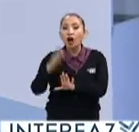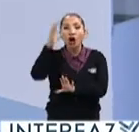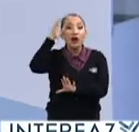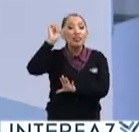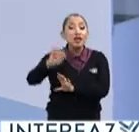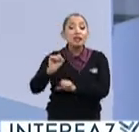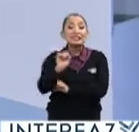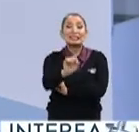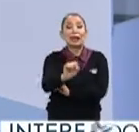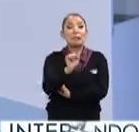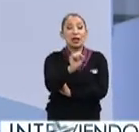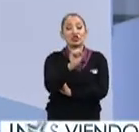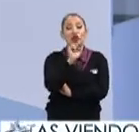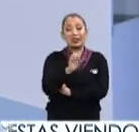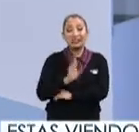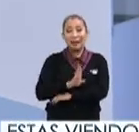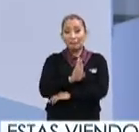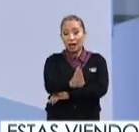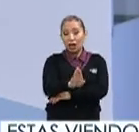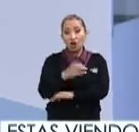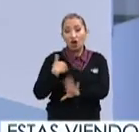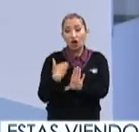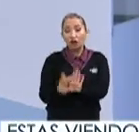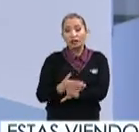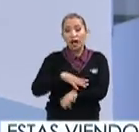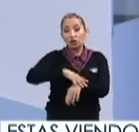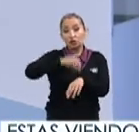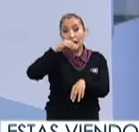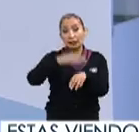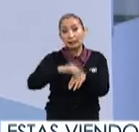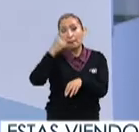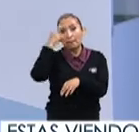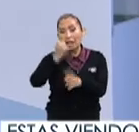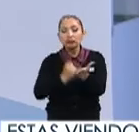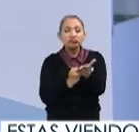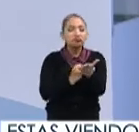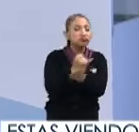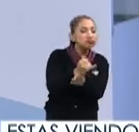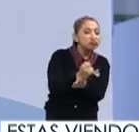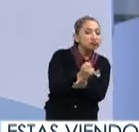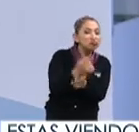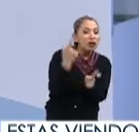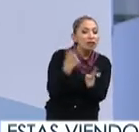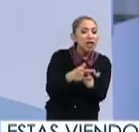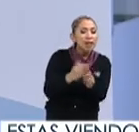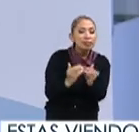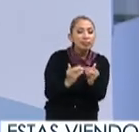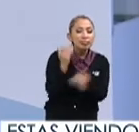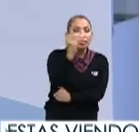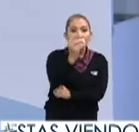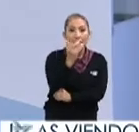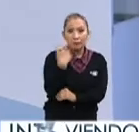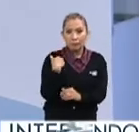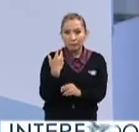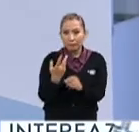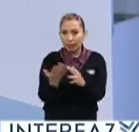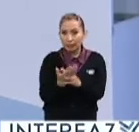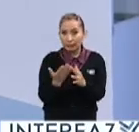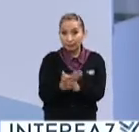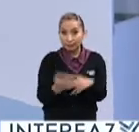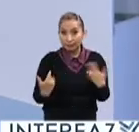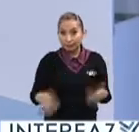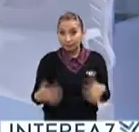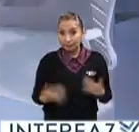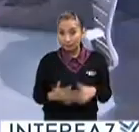Sur el próximo sábado, y el miércoles en contra de Suecia, prácticamente para definir ¿Quién estaría avanzando a la siguiente ronda?